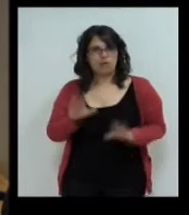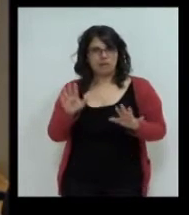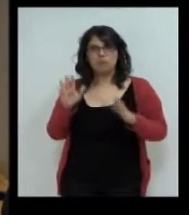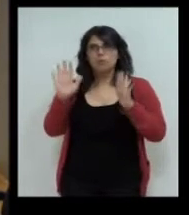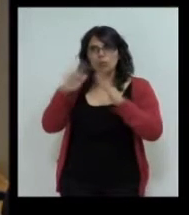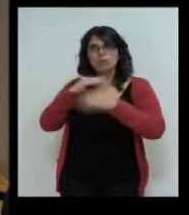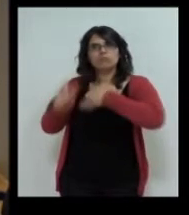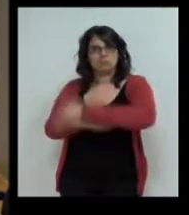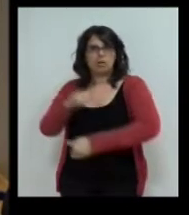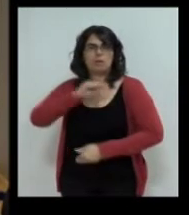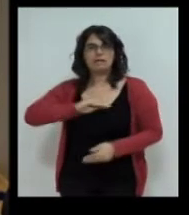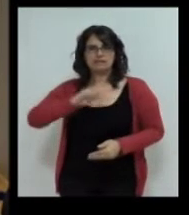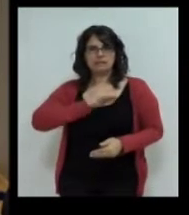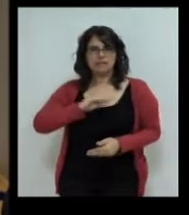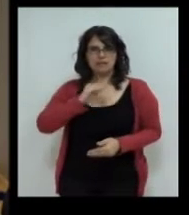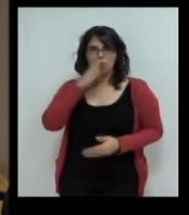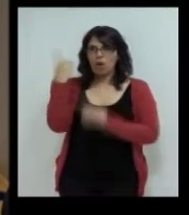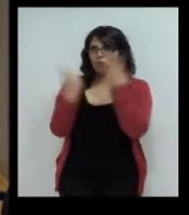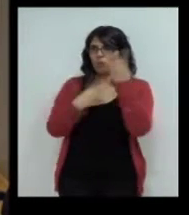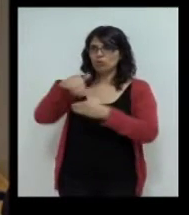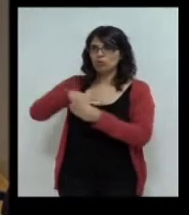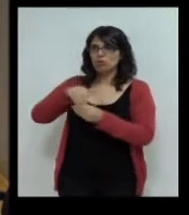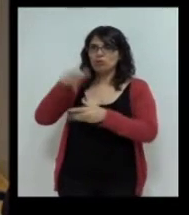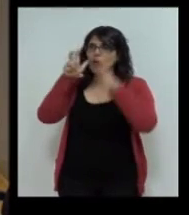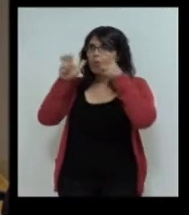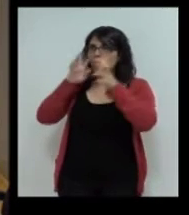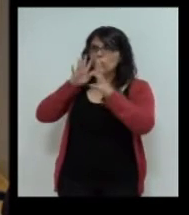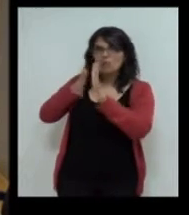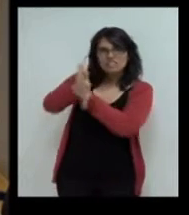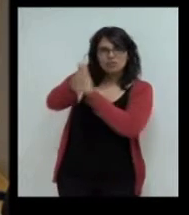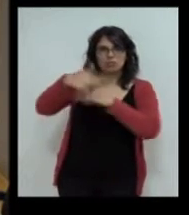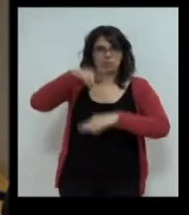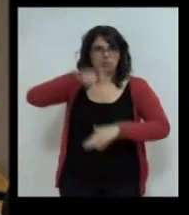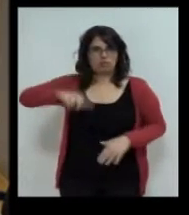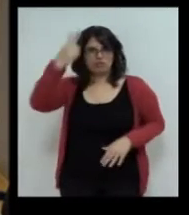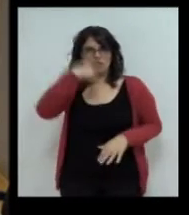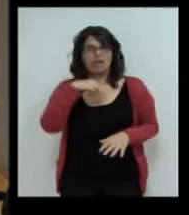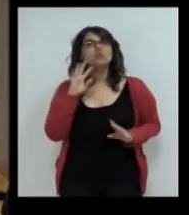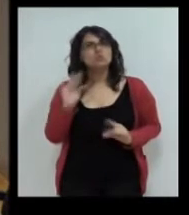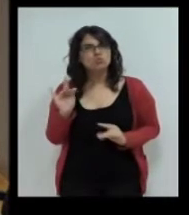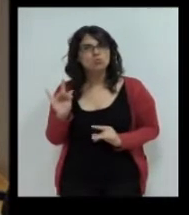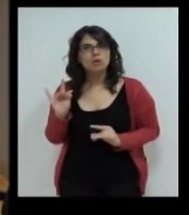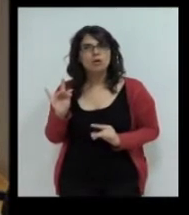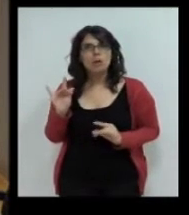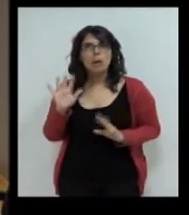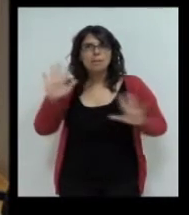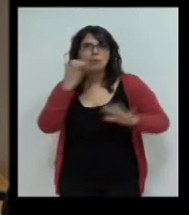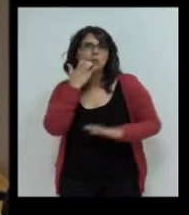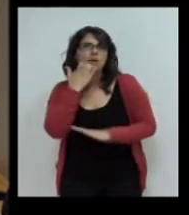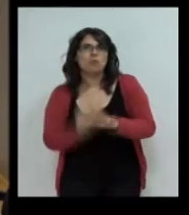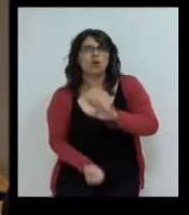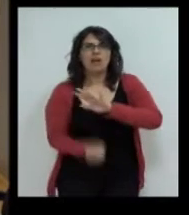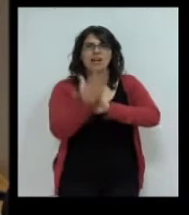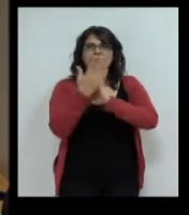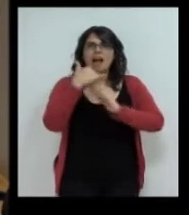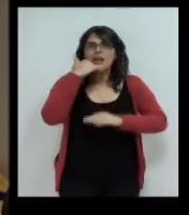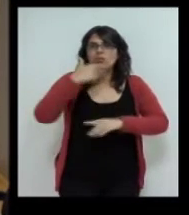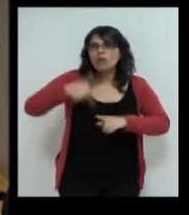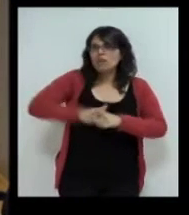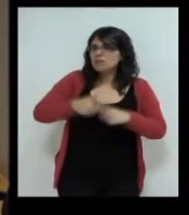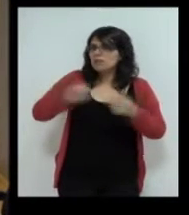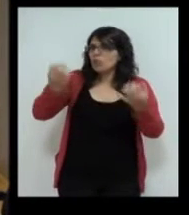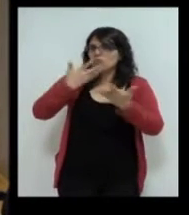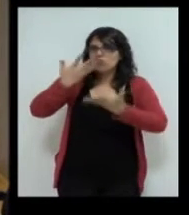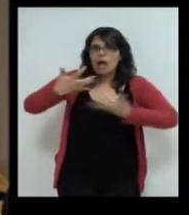tener contenidos audiodescritos para personas ciegas, pero somos incapaces de generar herramientas, dispositivos